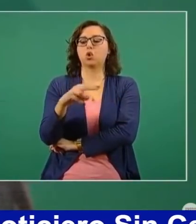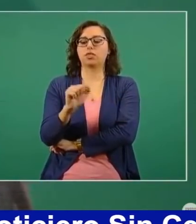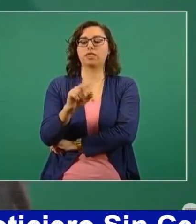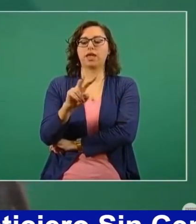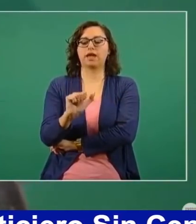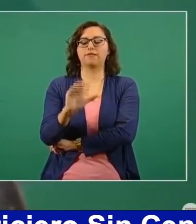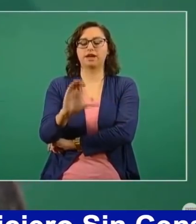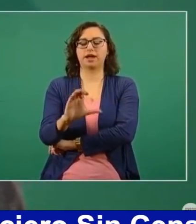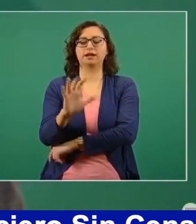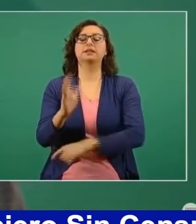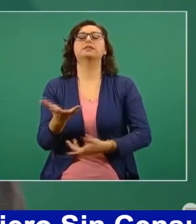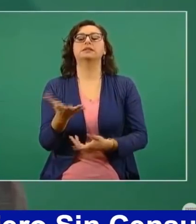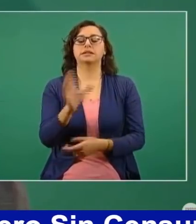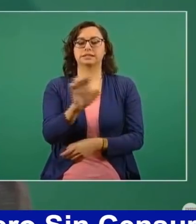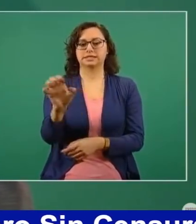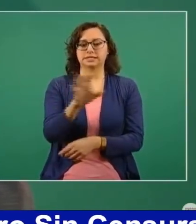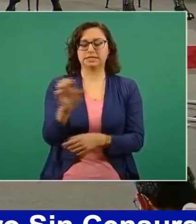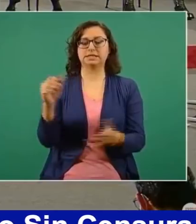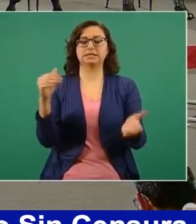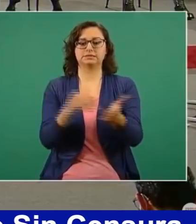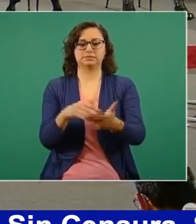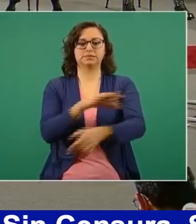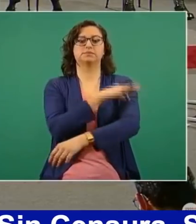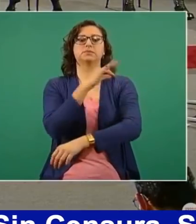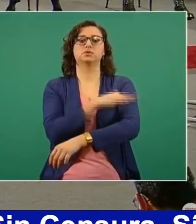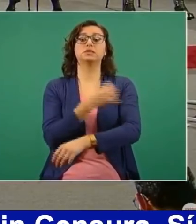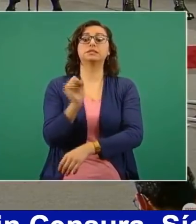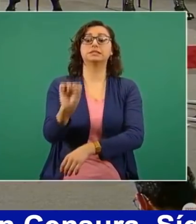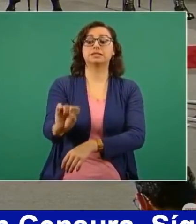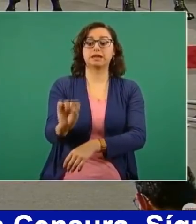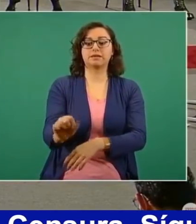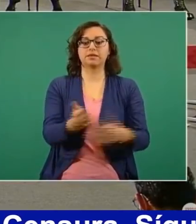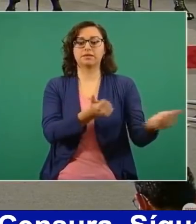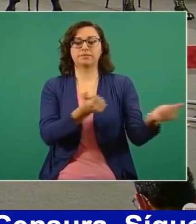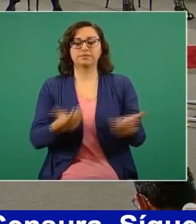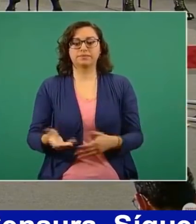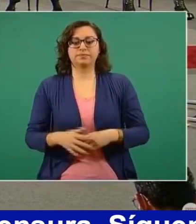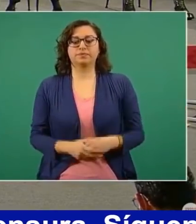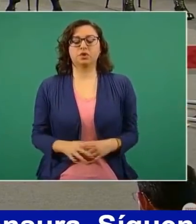500.000 dosis que llegarán el sábado próximo. Son